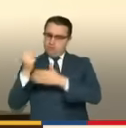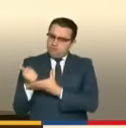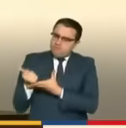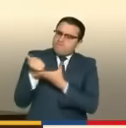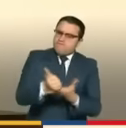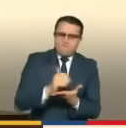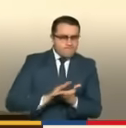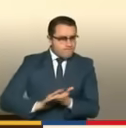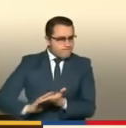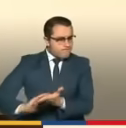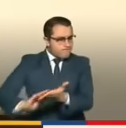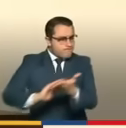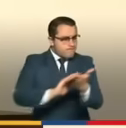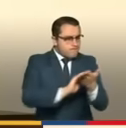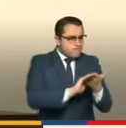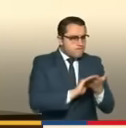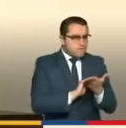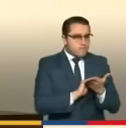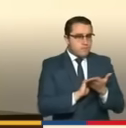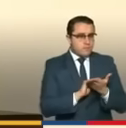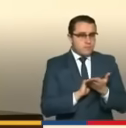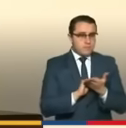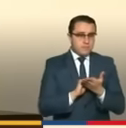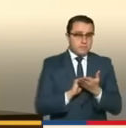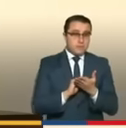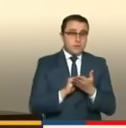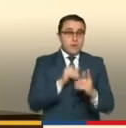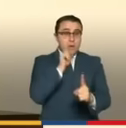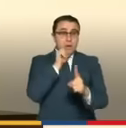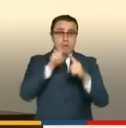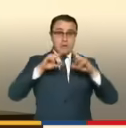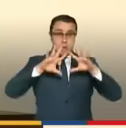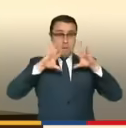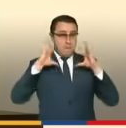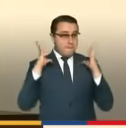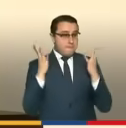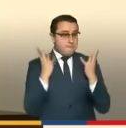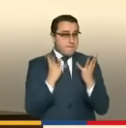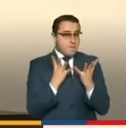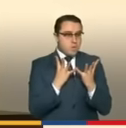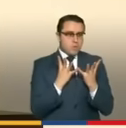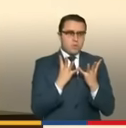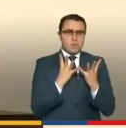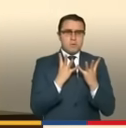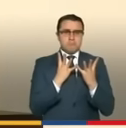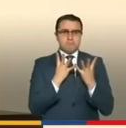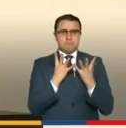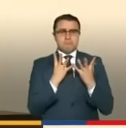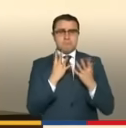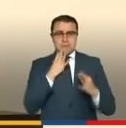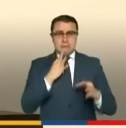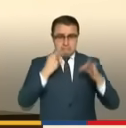Para entrar al mundo, algún filósofo lo dijo, en donde ya no había historia.